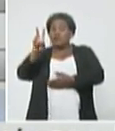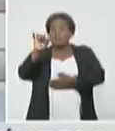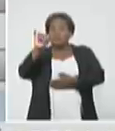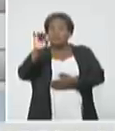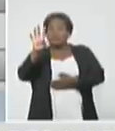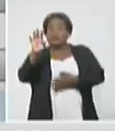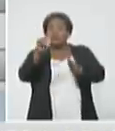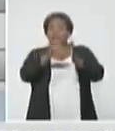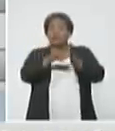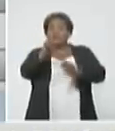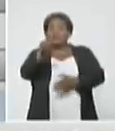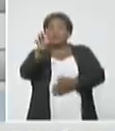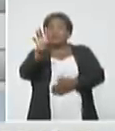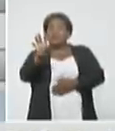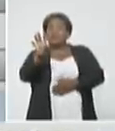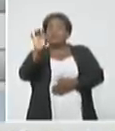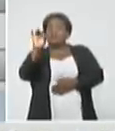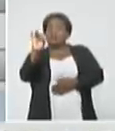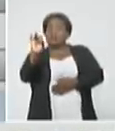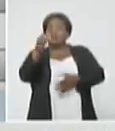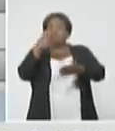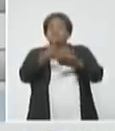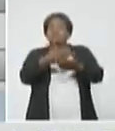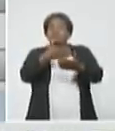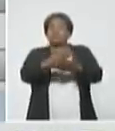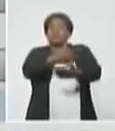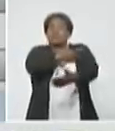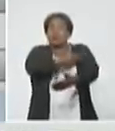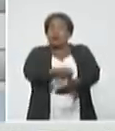264.147 muestras realizadas y